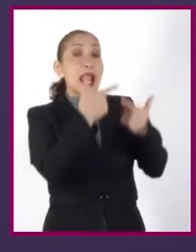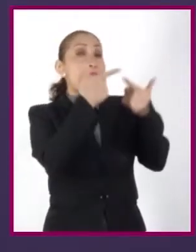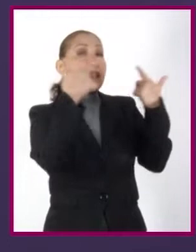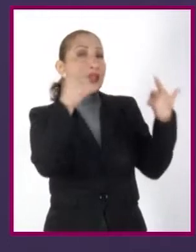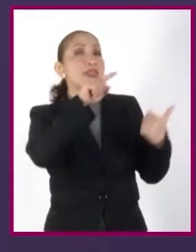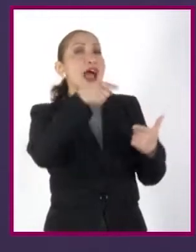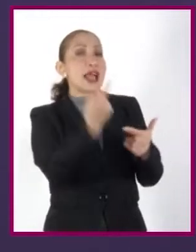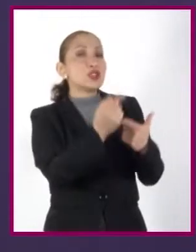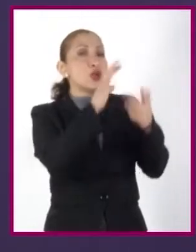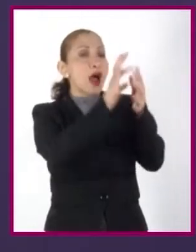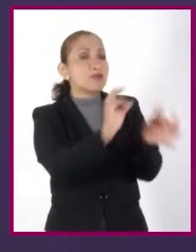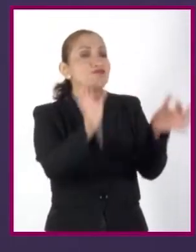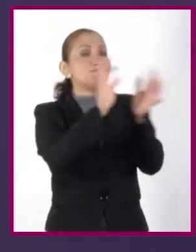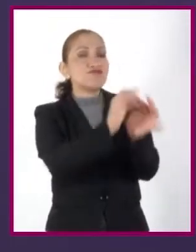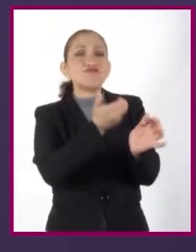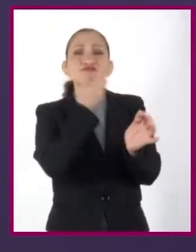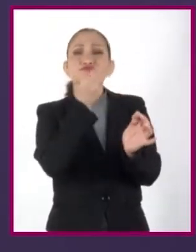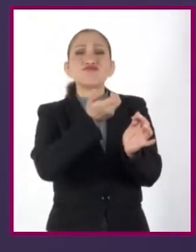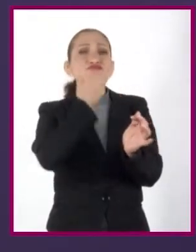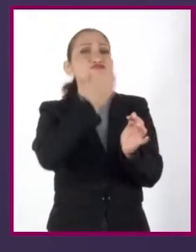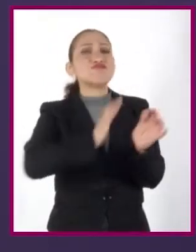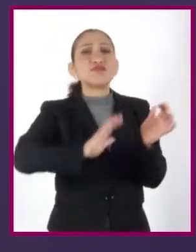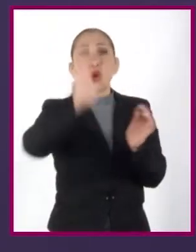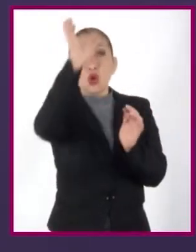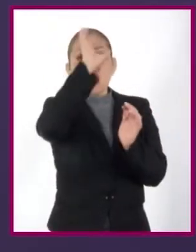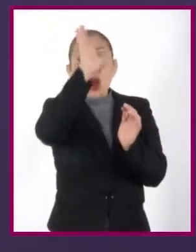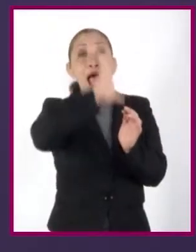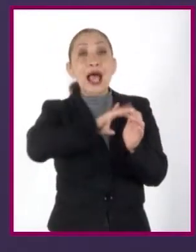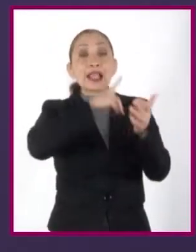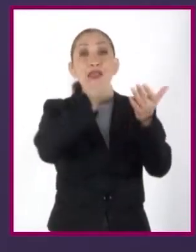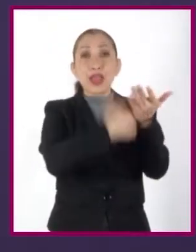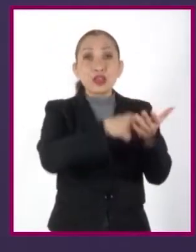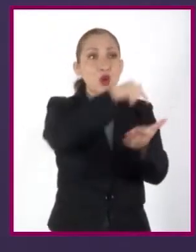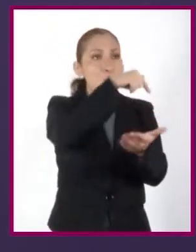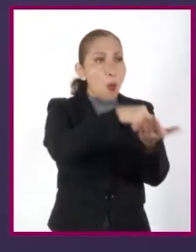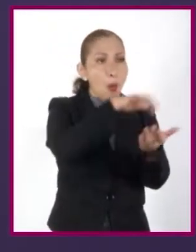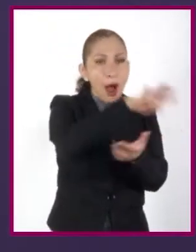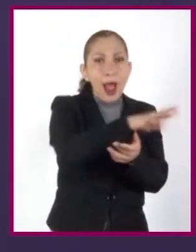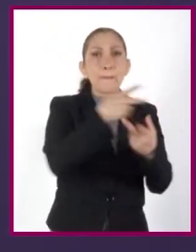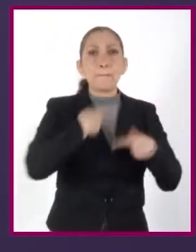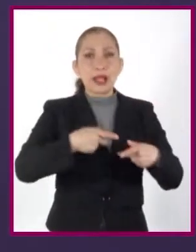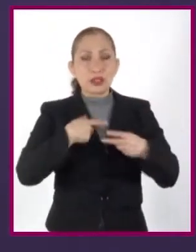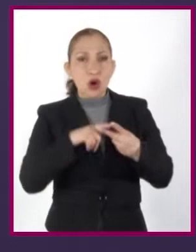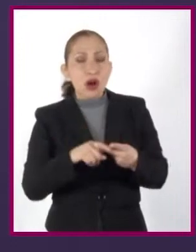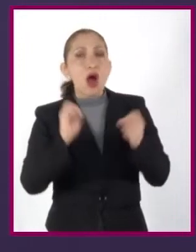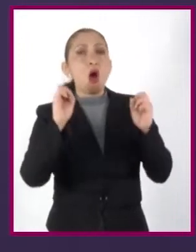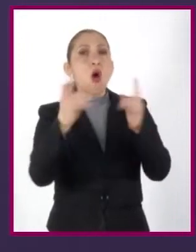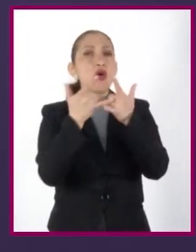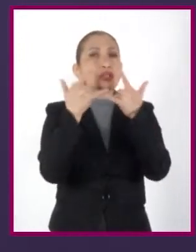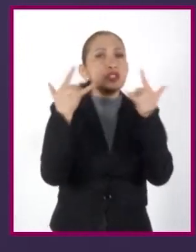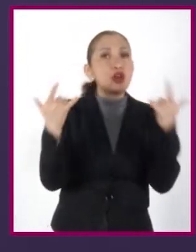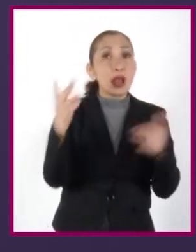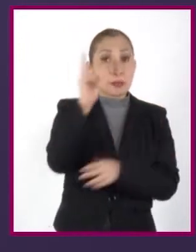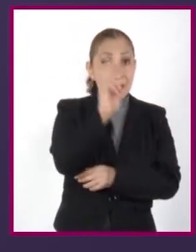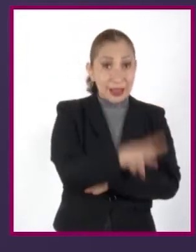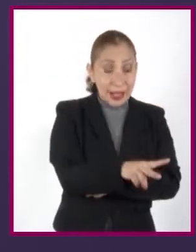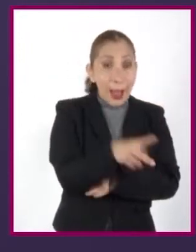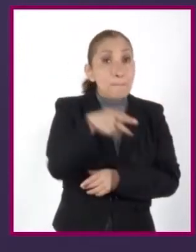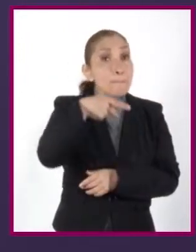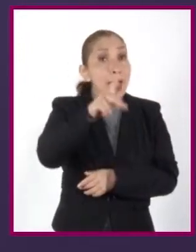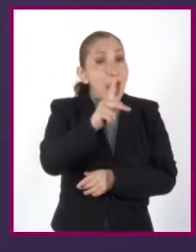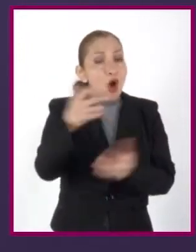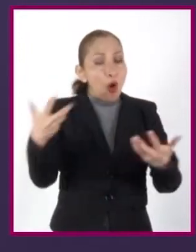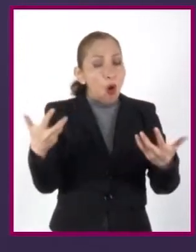leyenda es un relato tradicional donde se ven inmiscuidos lugares, personajes y acontecimientos reales, pero